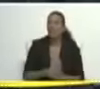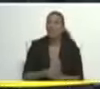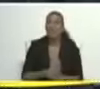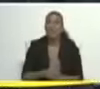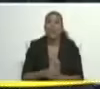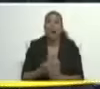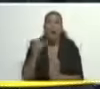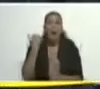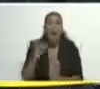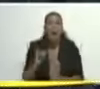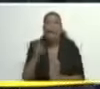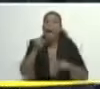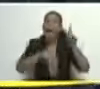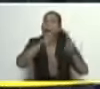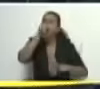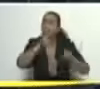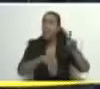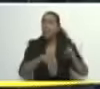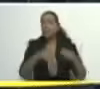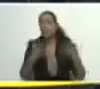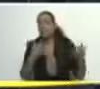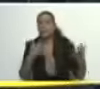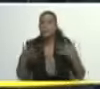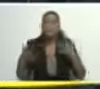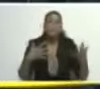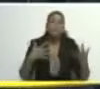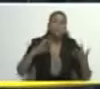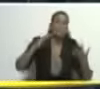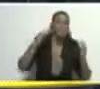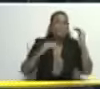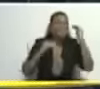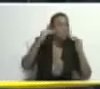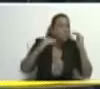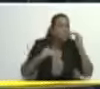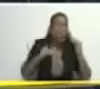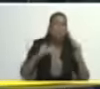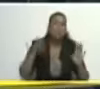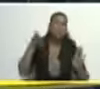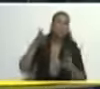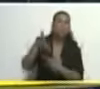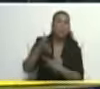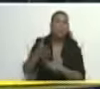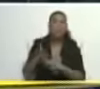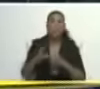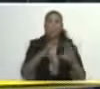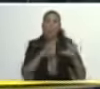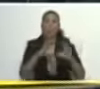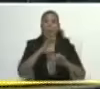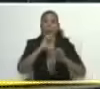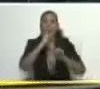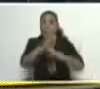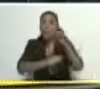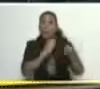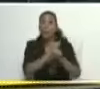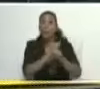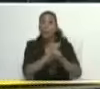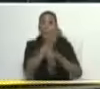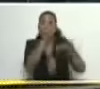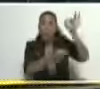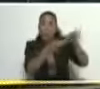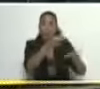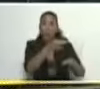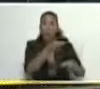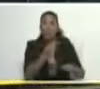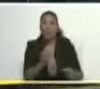que hay algunas divergencias o ataques de la comunidad internacional contra el ALBA y